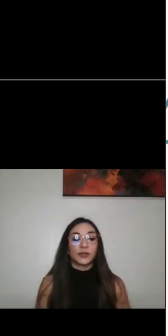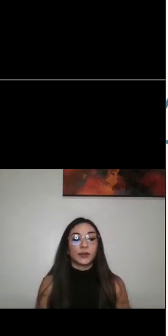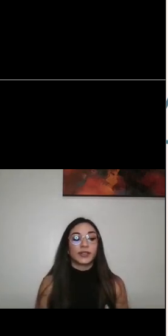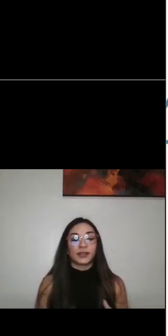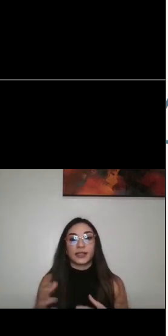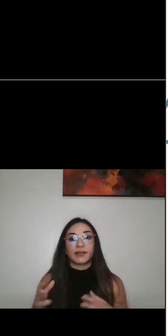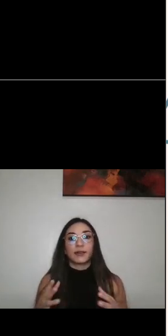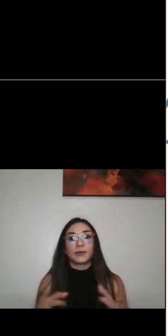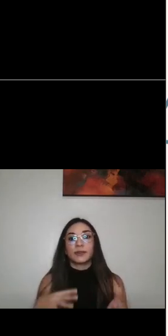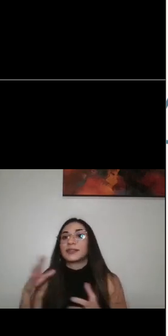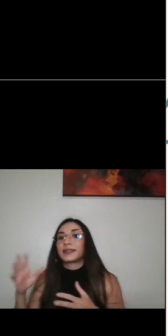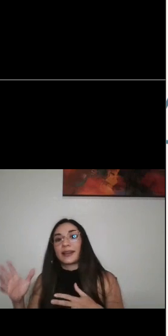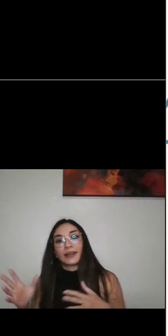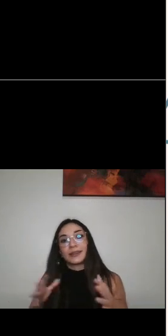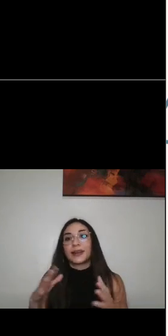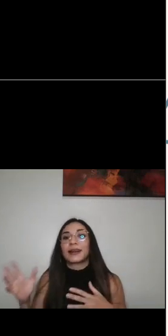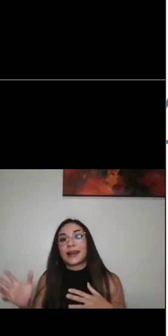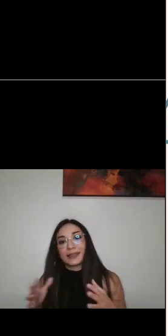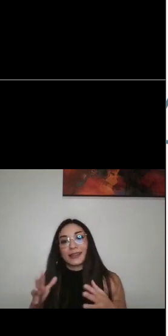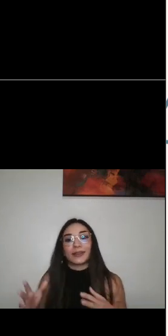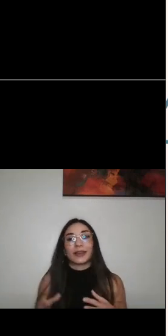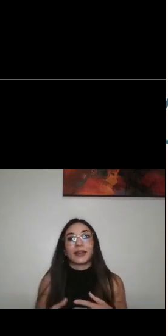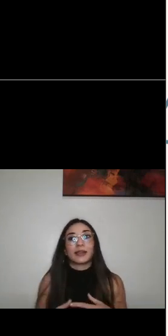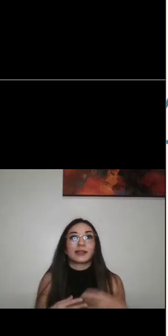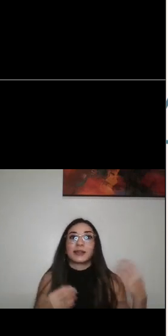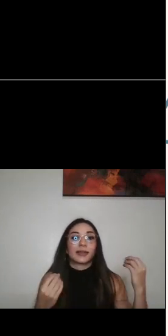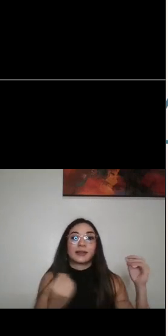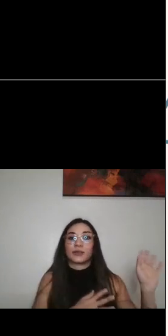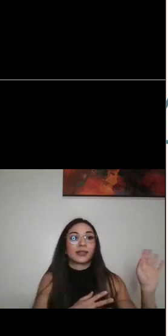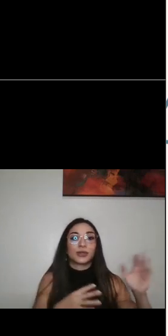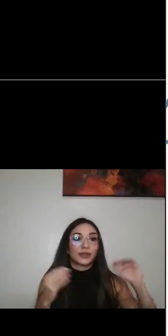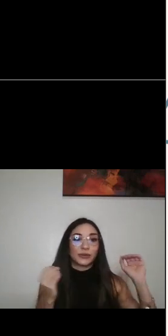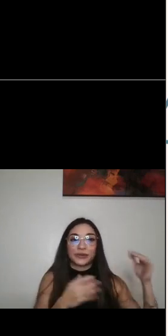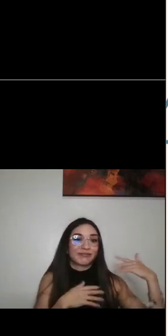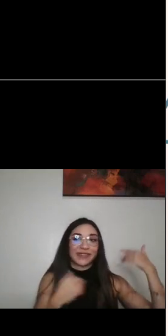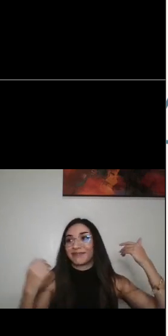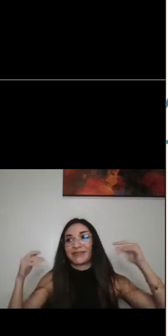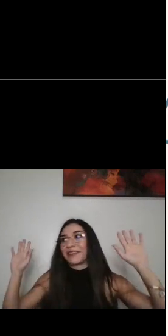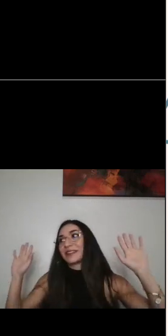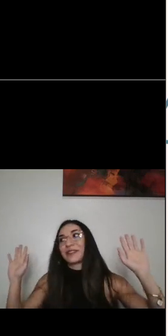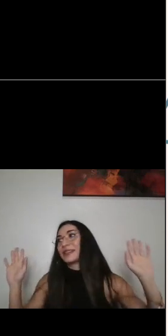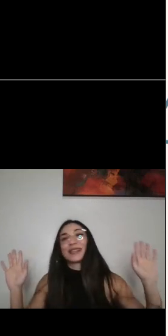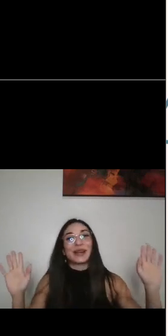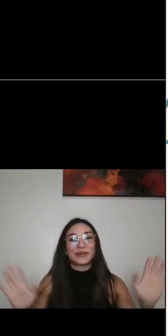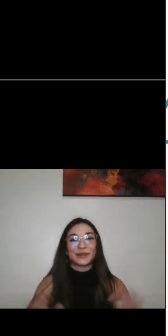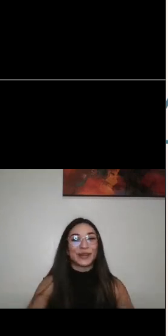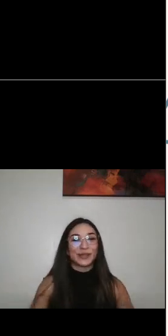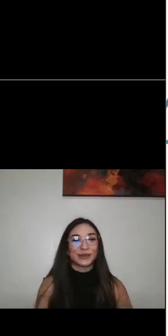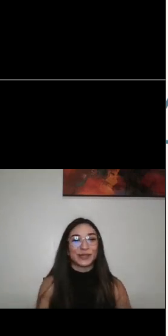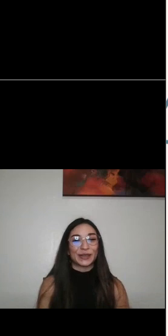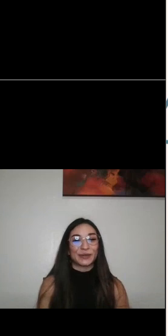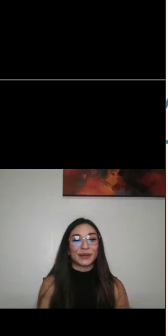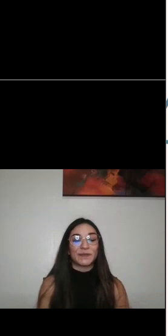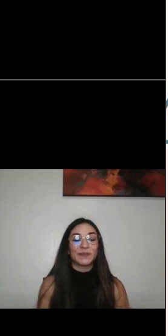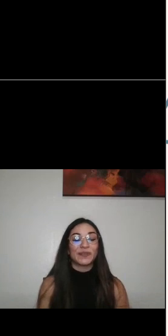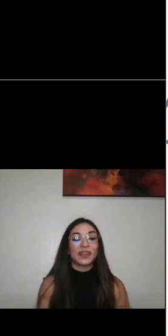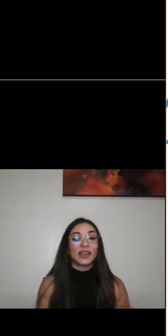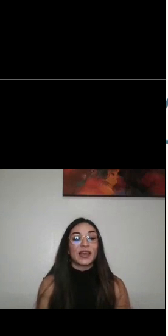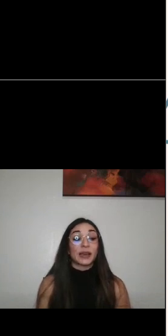niños sordos se tachaban como los distraídos de la clase, ¿verdad? Y es que si no está escuchando, no, se va a distraer con otras cositas,